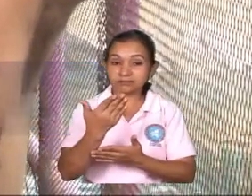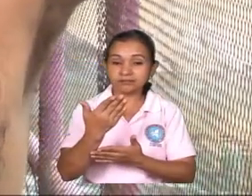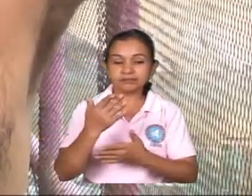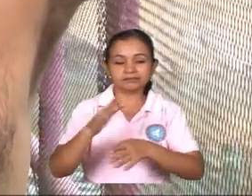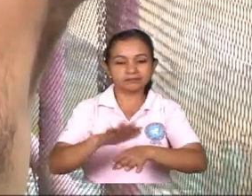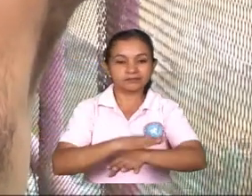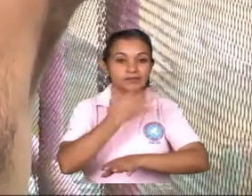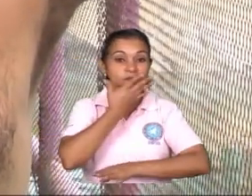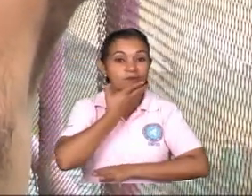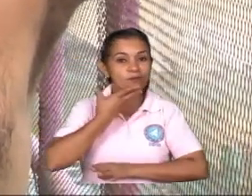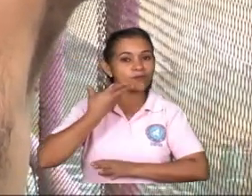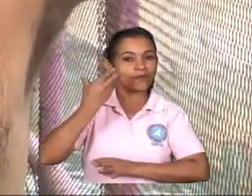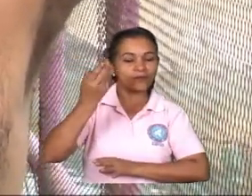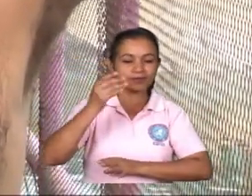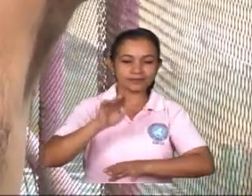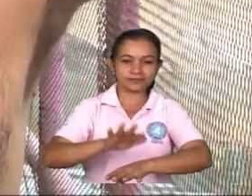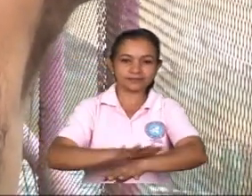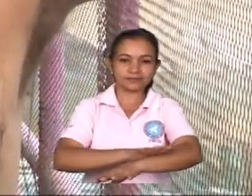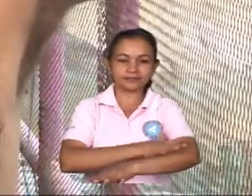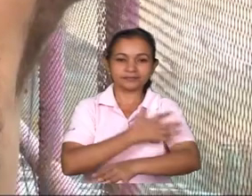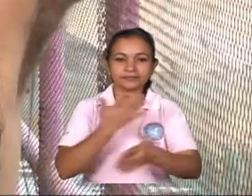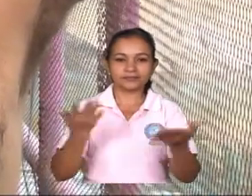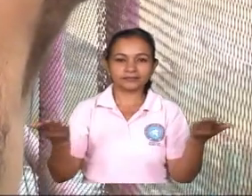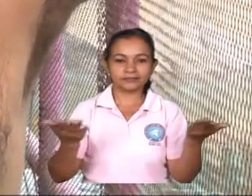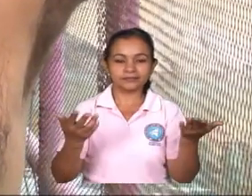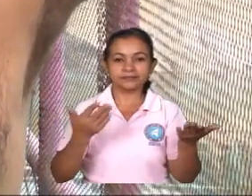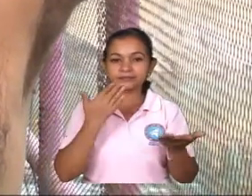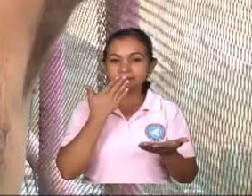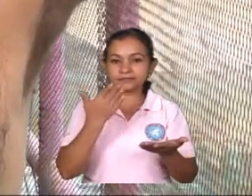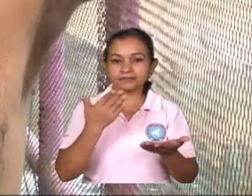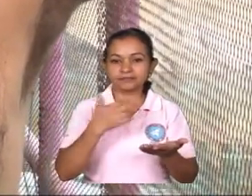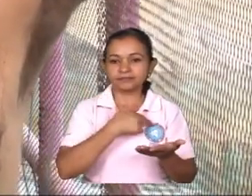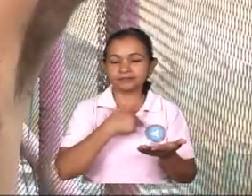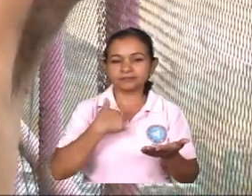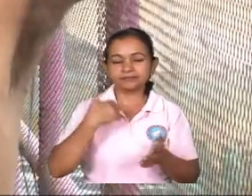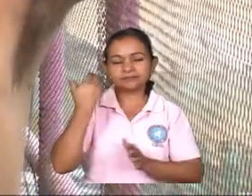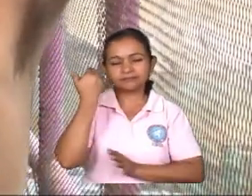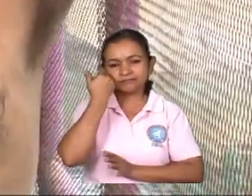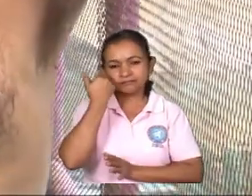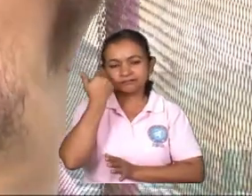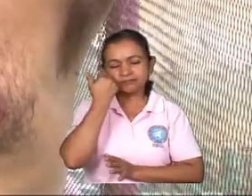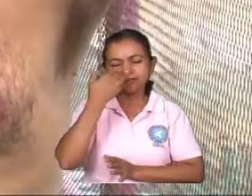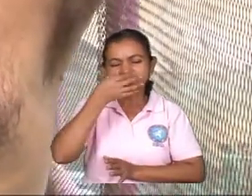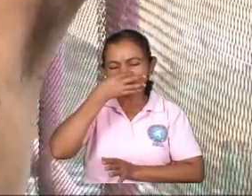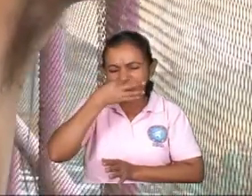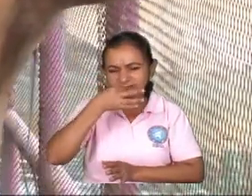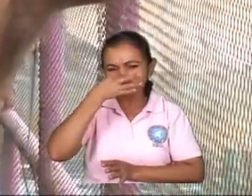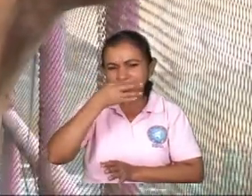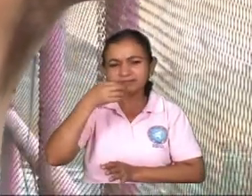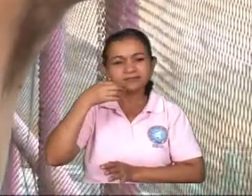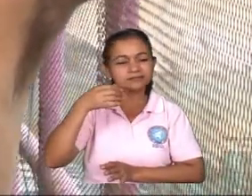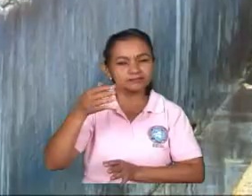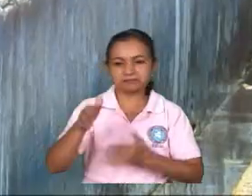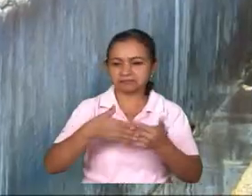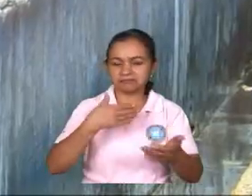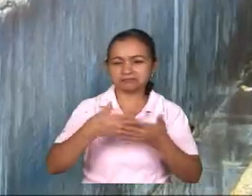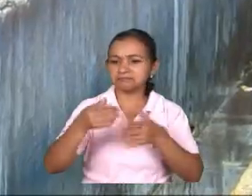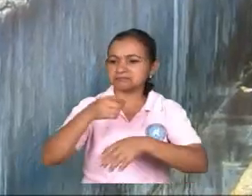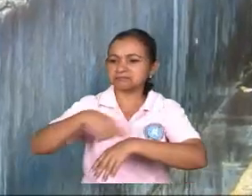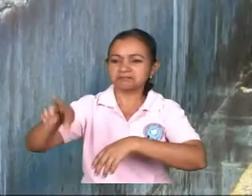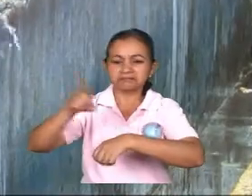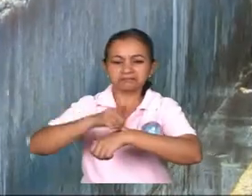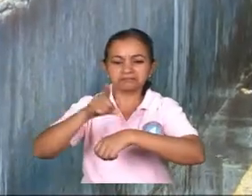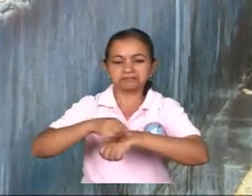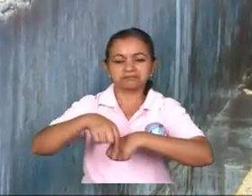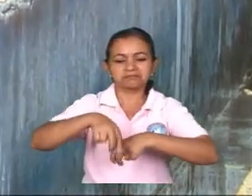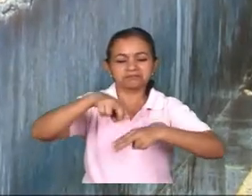sentirse joven, para... Bueno, cuando uno anda enfermo de cualquier, una gripe que tengas bien pegada, no hay necesidad de un médico, vení, te